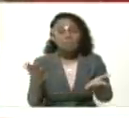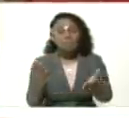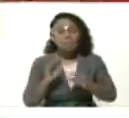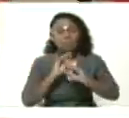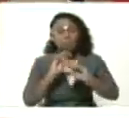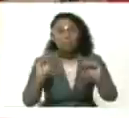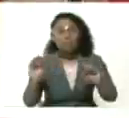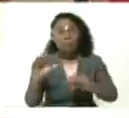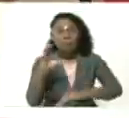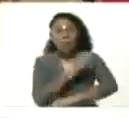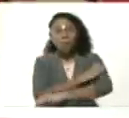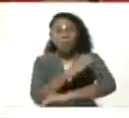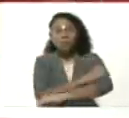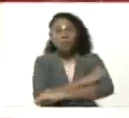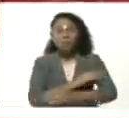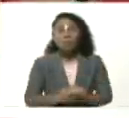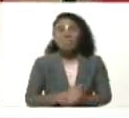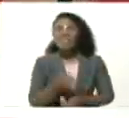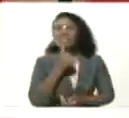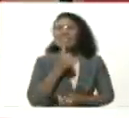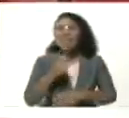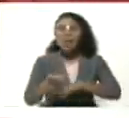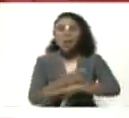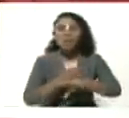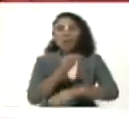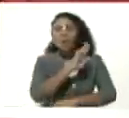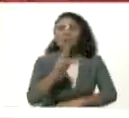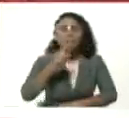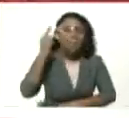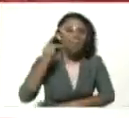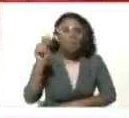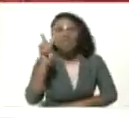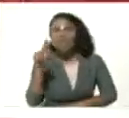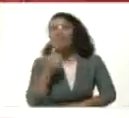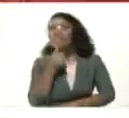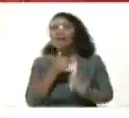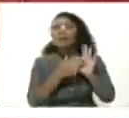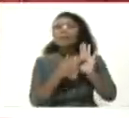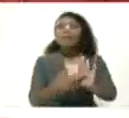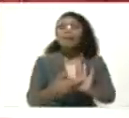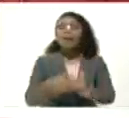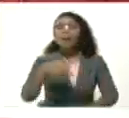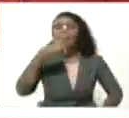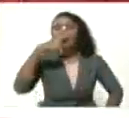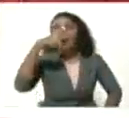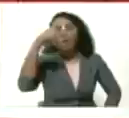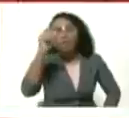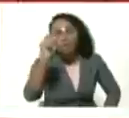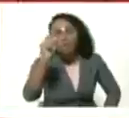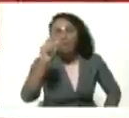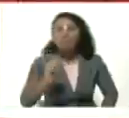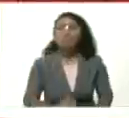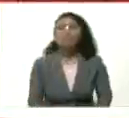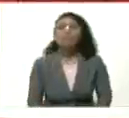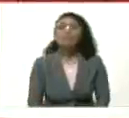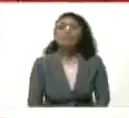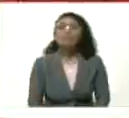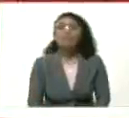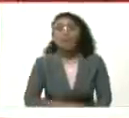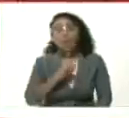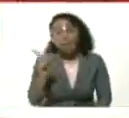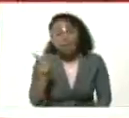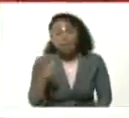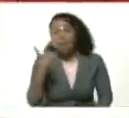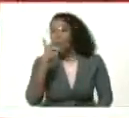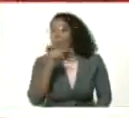ahí oposición. ¿Quién es el gobierno de la República Bolivariana de Venezuela? ¿Quién lo representa? Nicolás Maduro Moros. Ese es, no